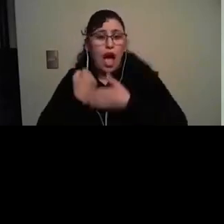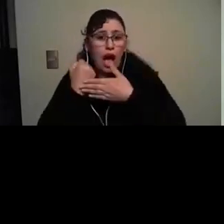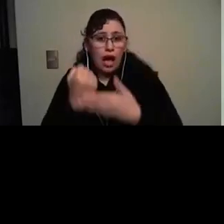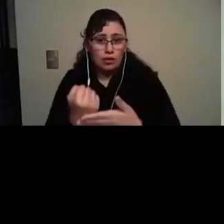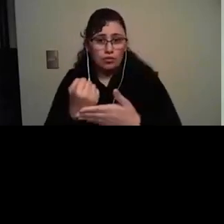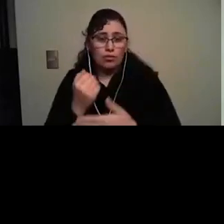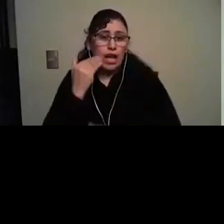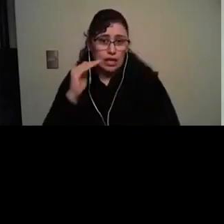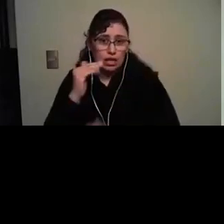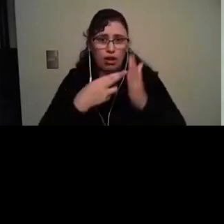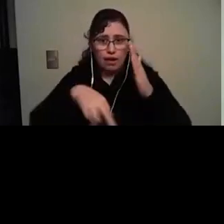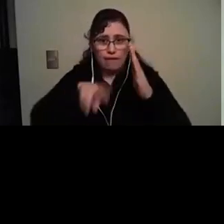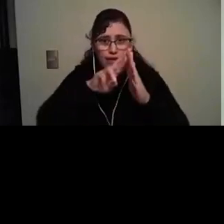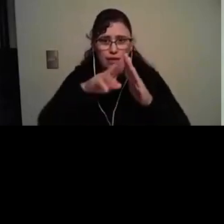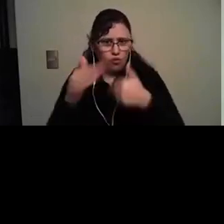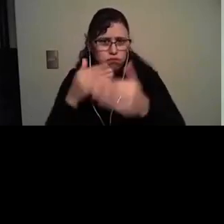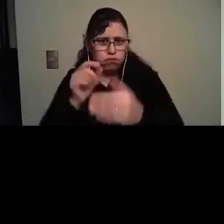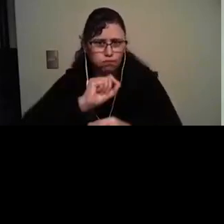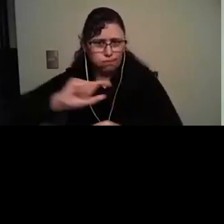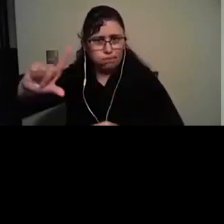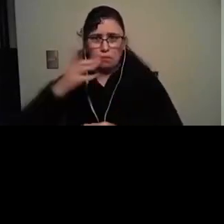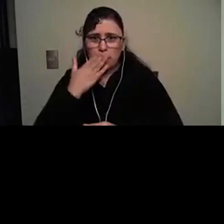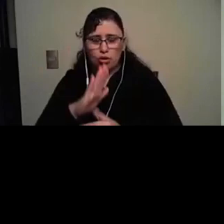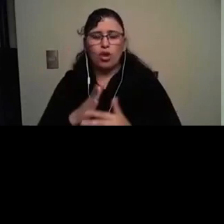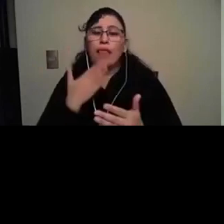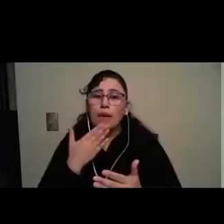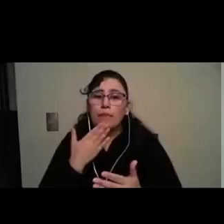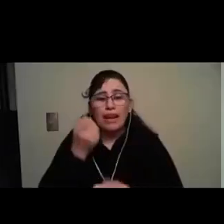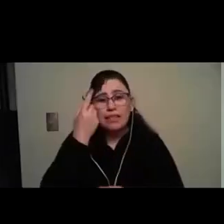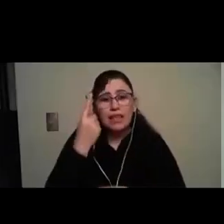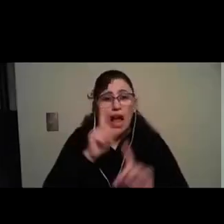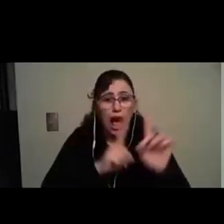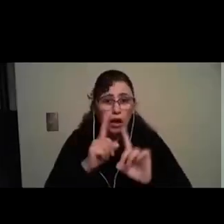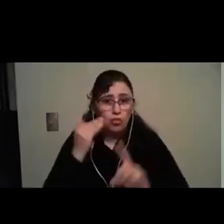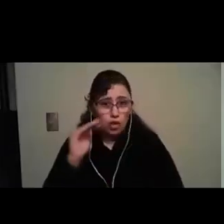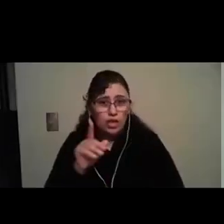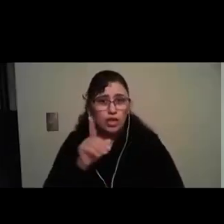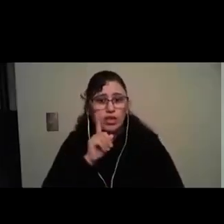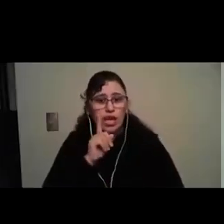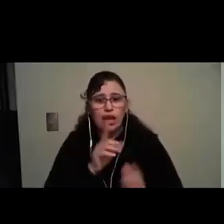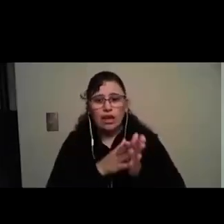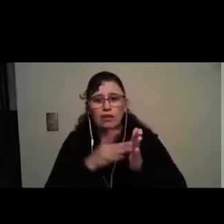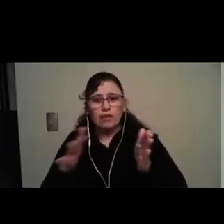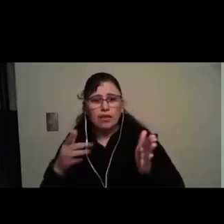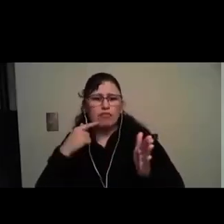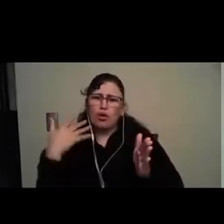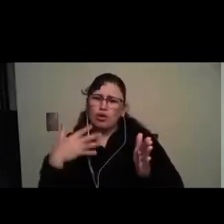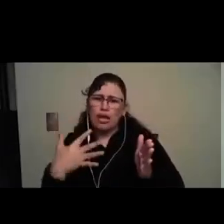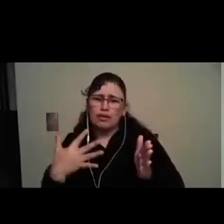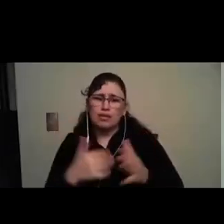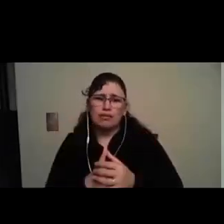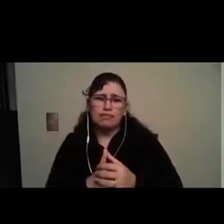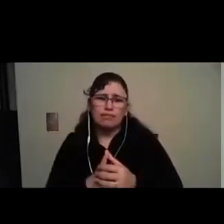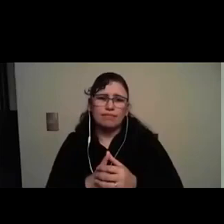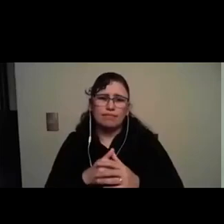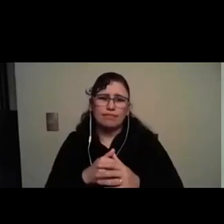la rehabilitación, que entender que un porcentaje de ellos probablemente sí va a tener secuela importante, ¿ya?